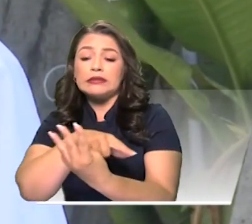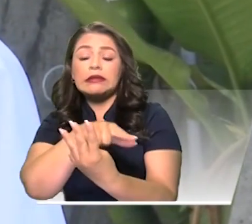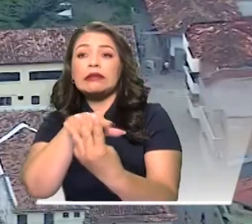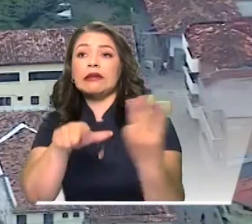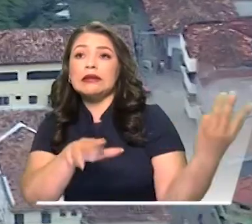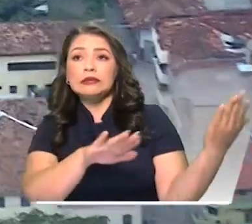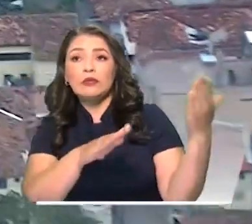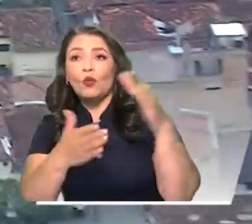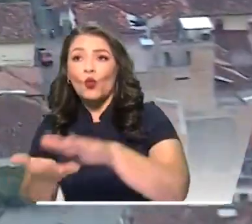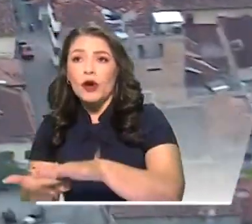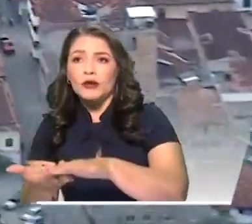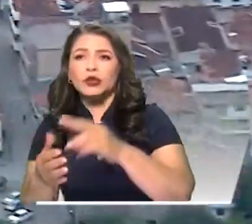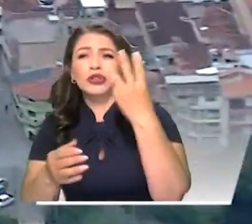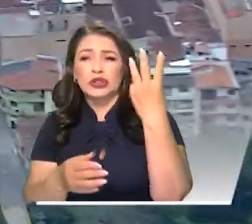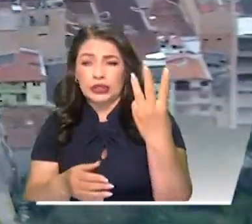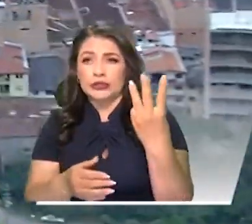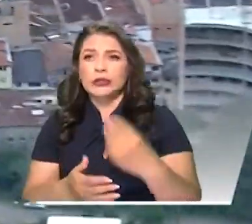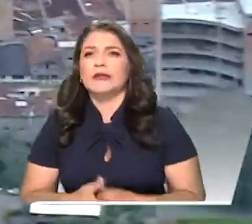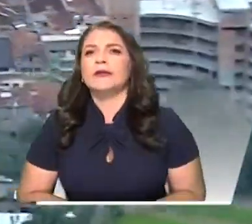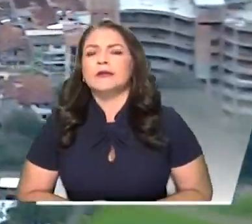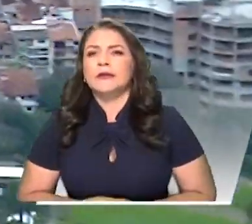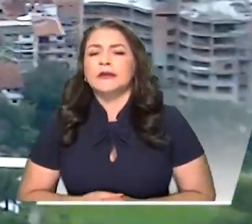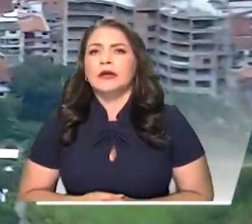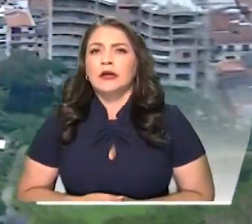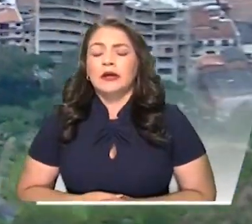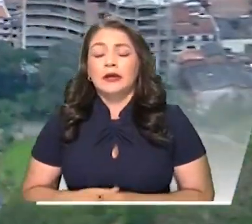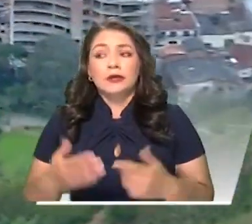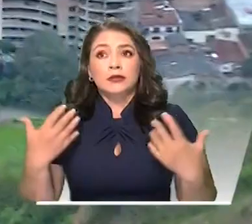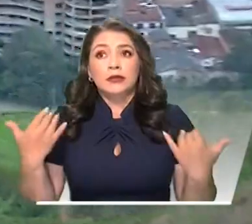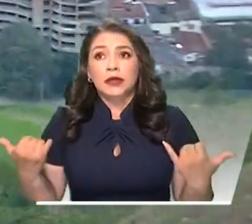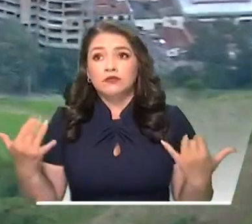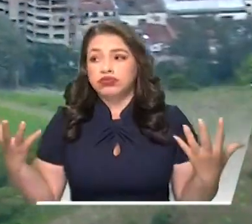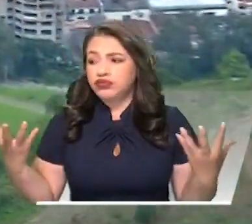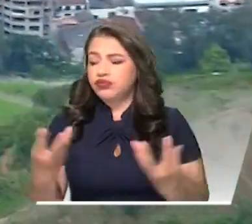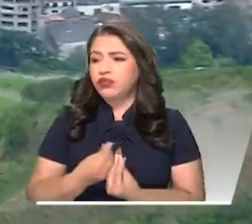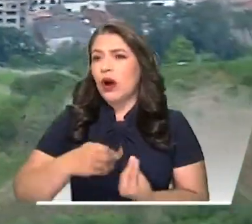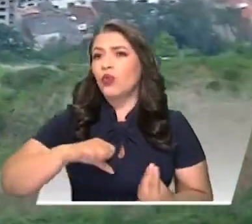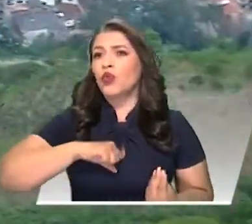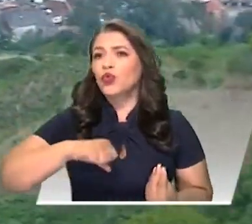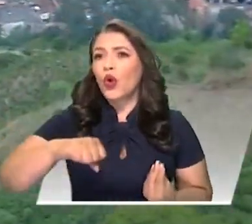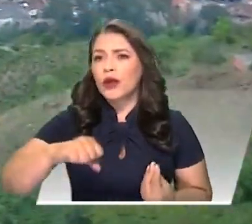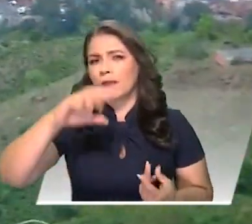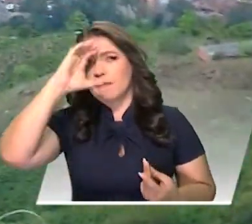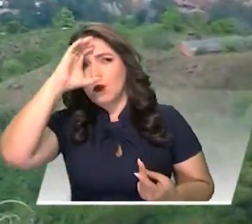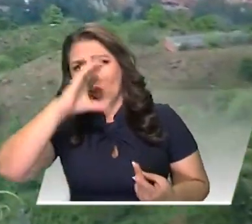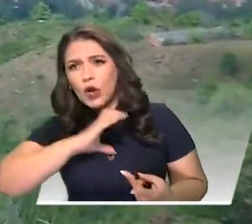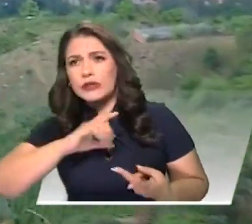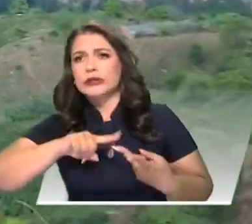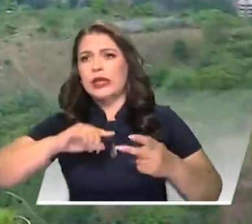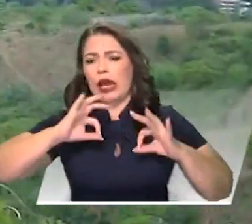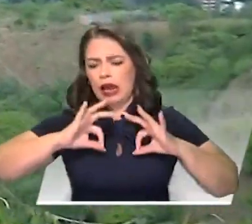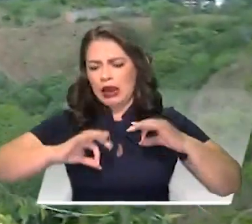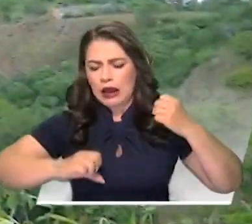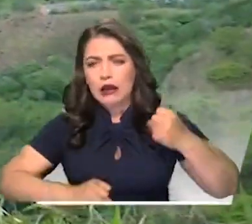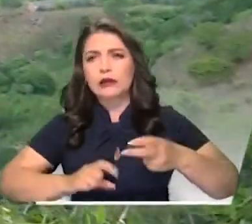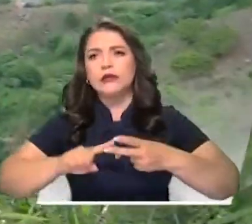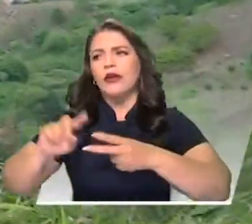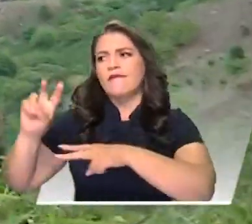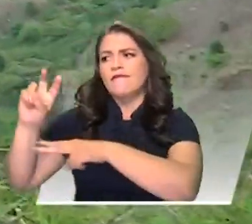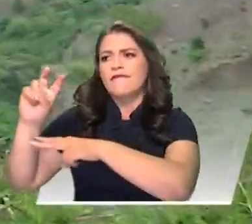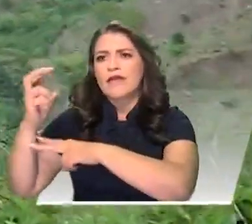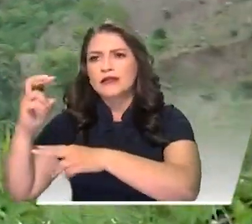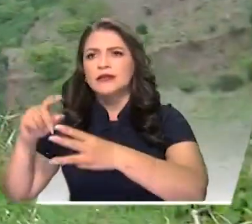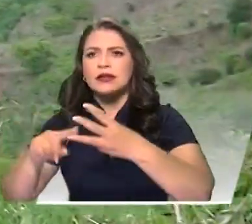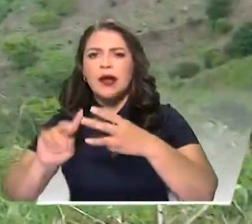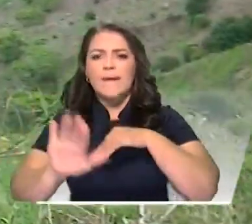de Ciudad Bolívar nos disponemos ya todas las autoridades ejército fiscalía Ministerio